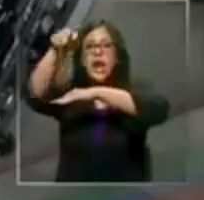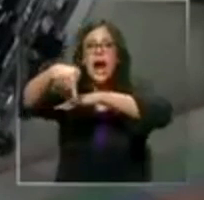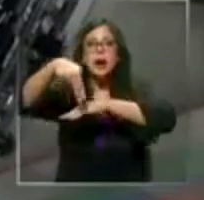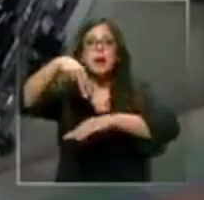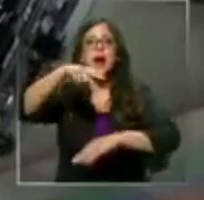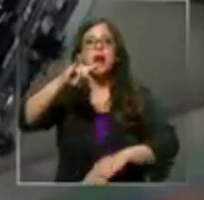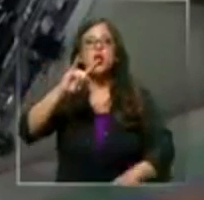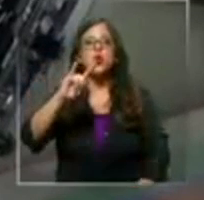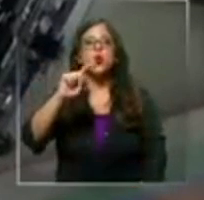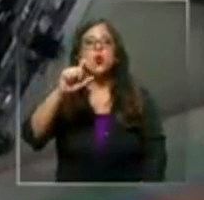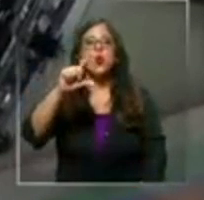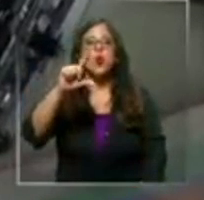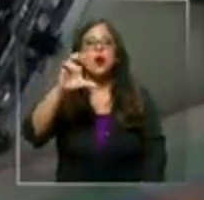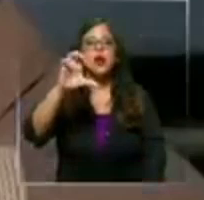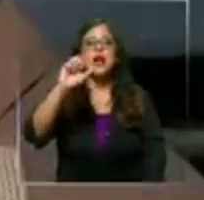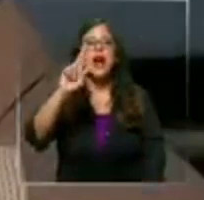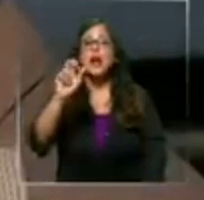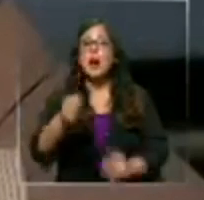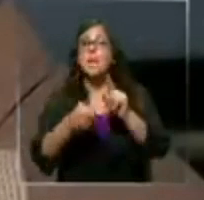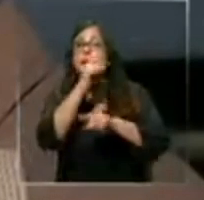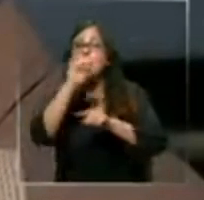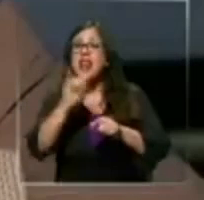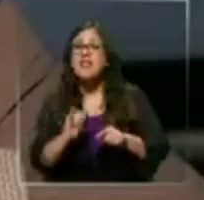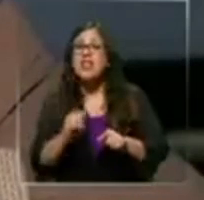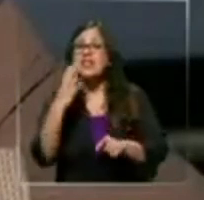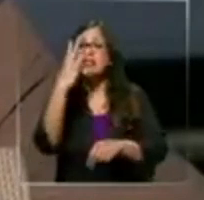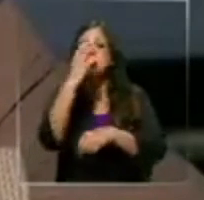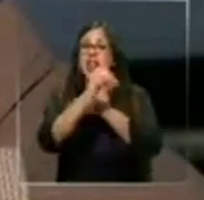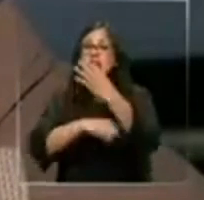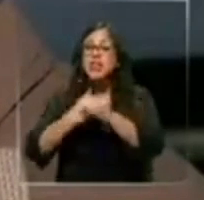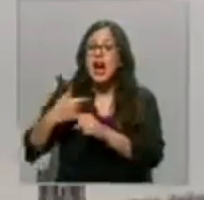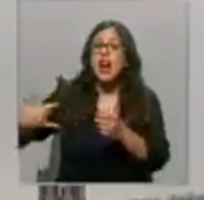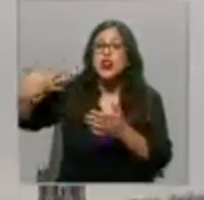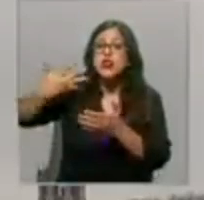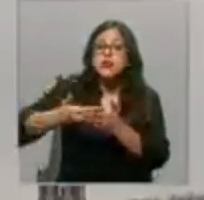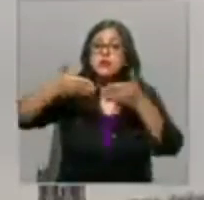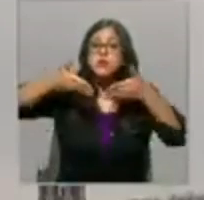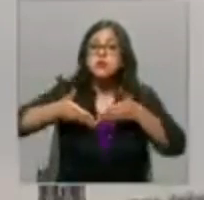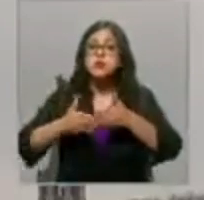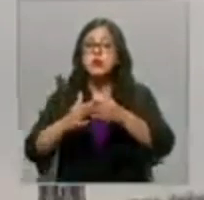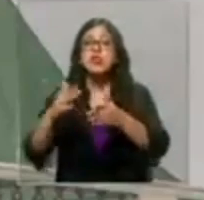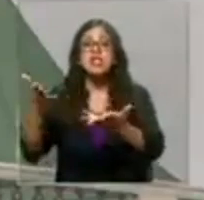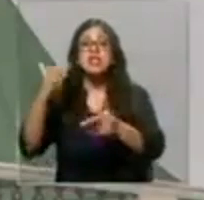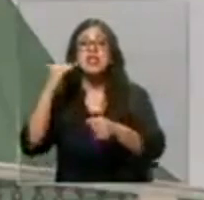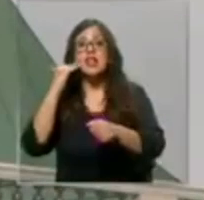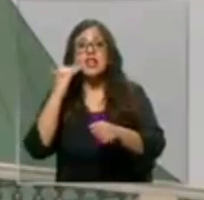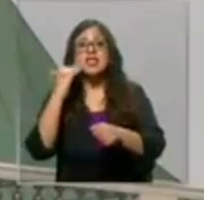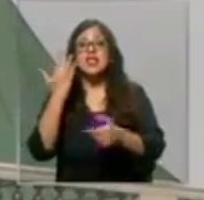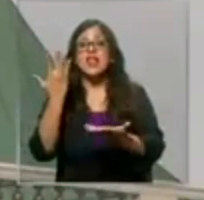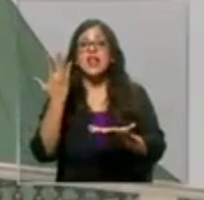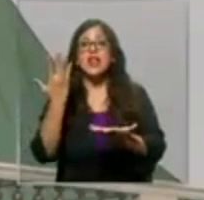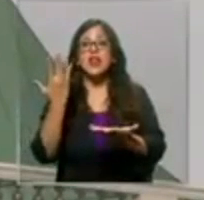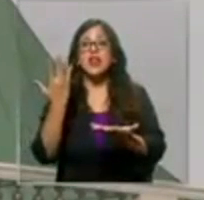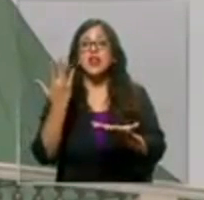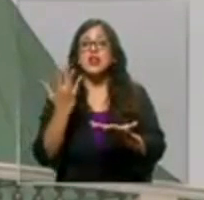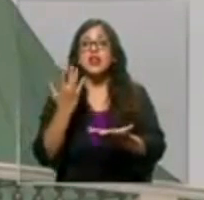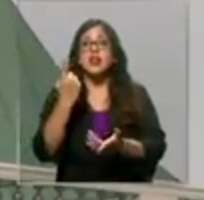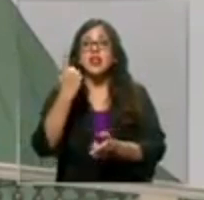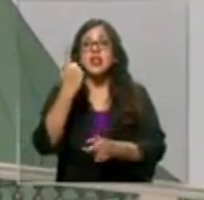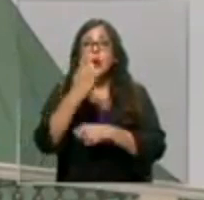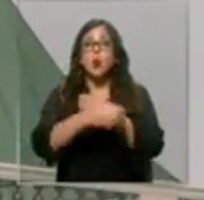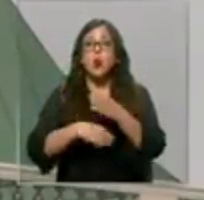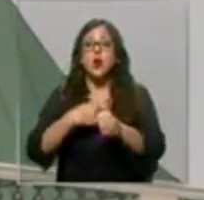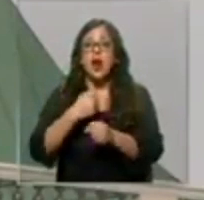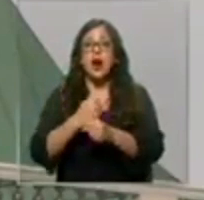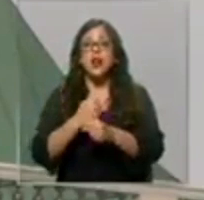vez en 30 años que ocurre este despliegue, y esto coincide con casi el aniversario ya, el primer año, del inicio de la operación